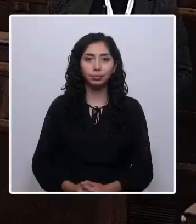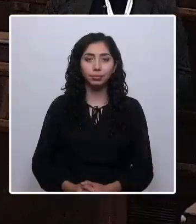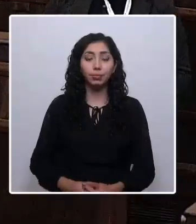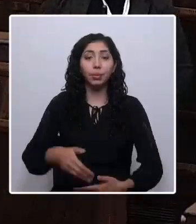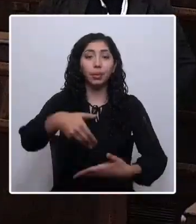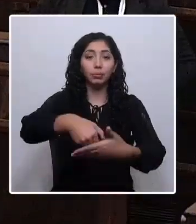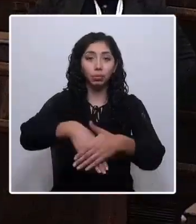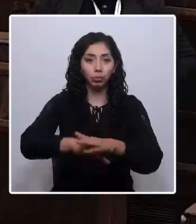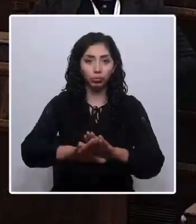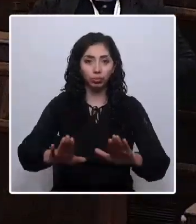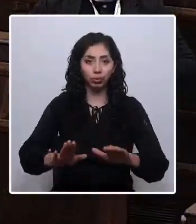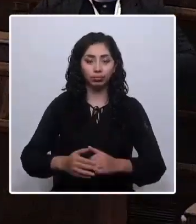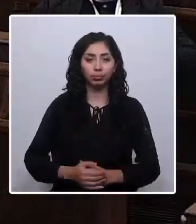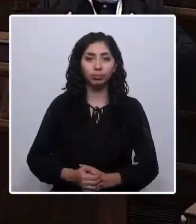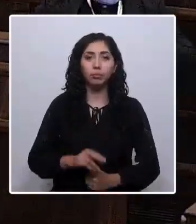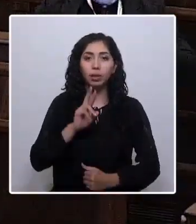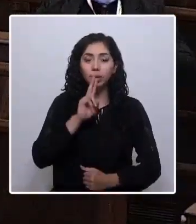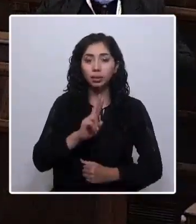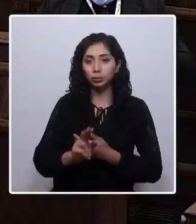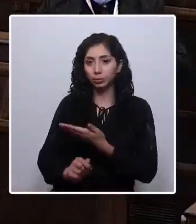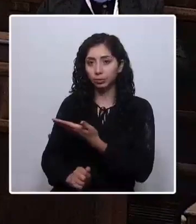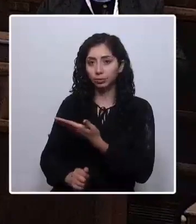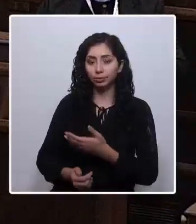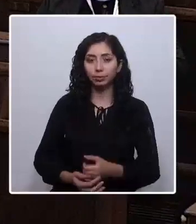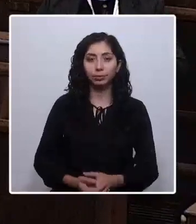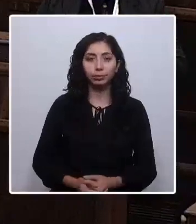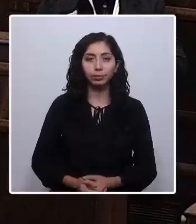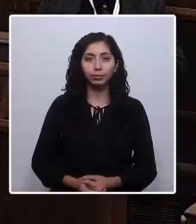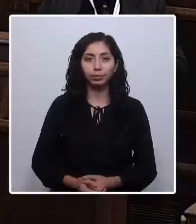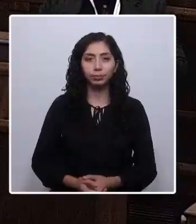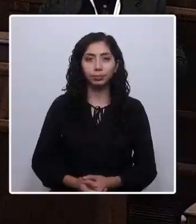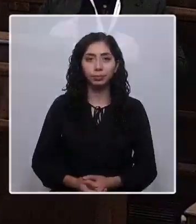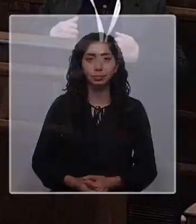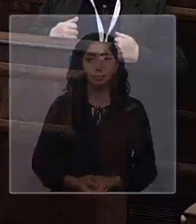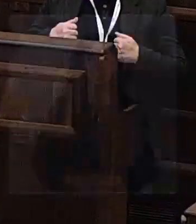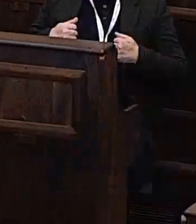Finalizada la votación. Resultado.